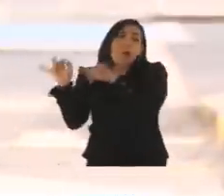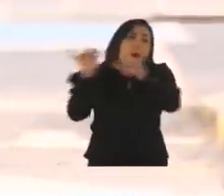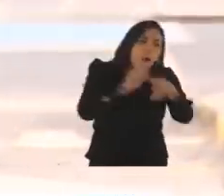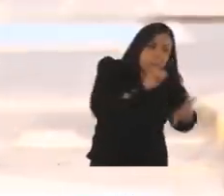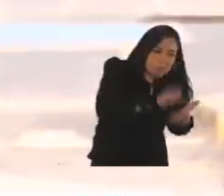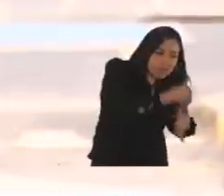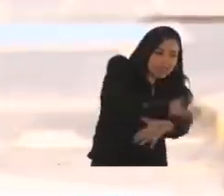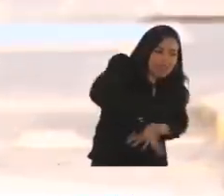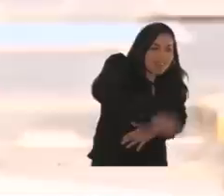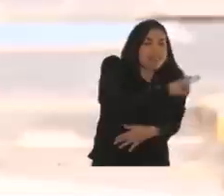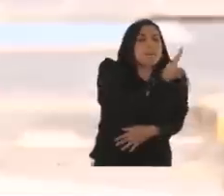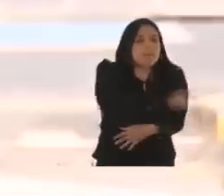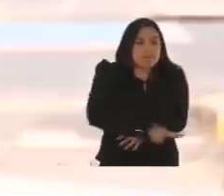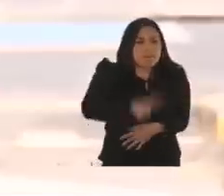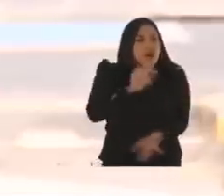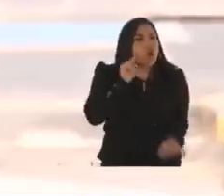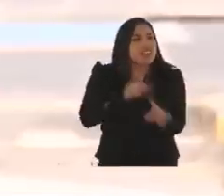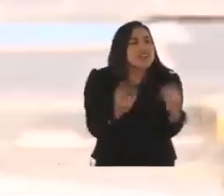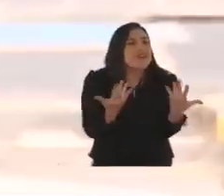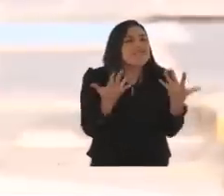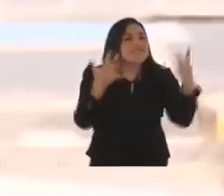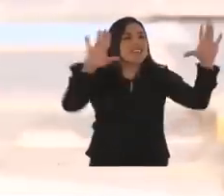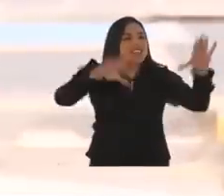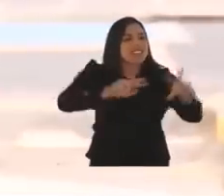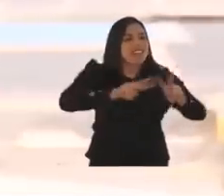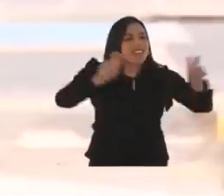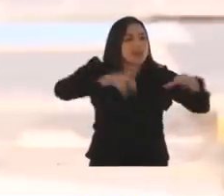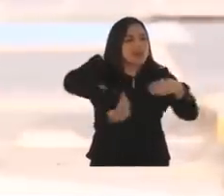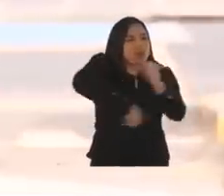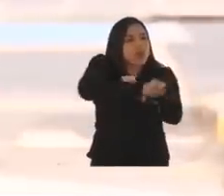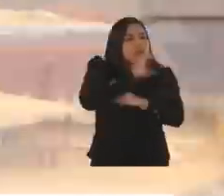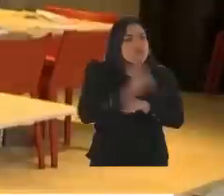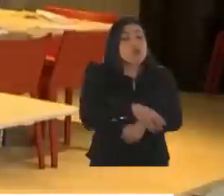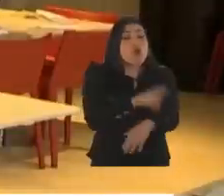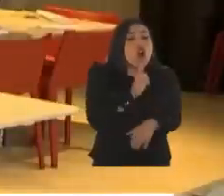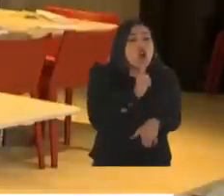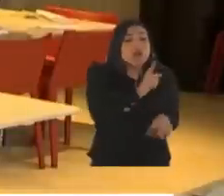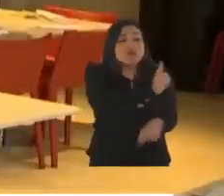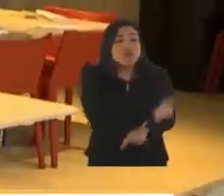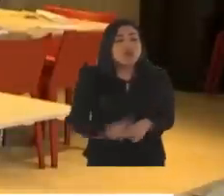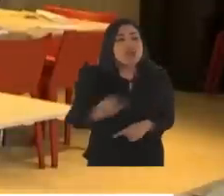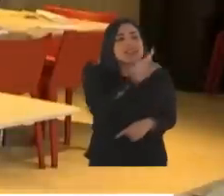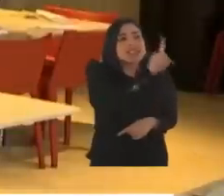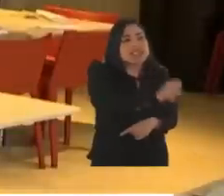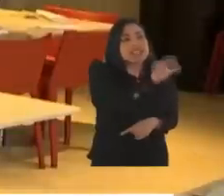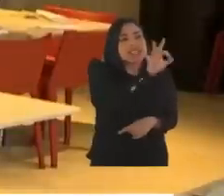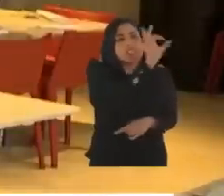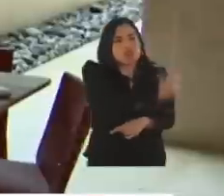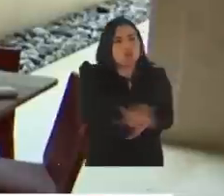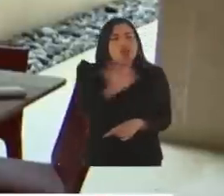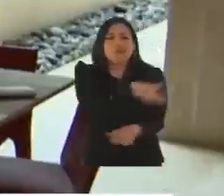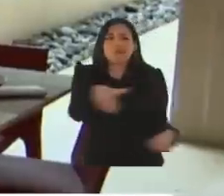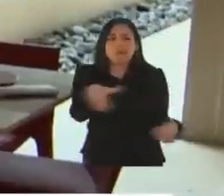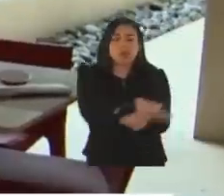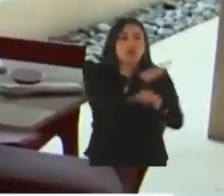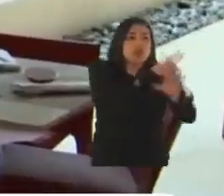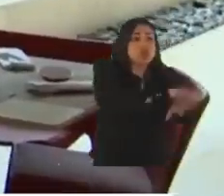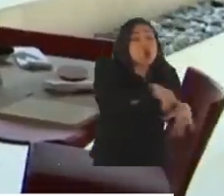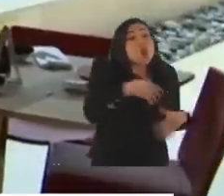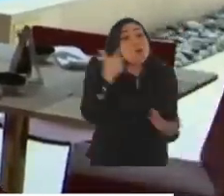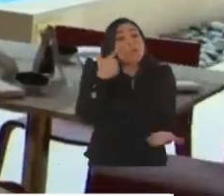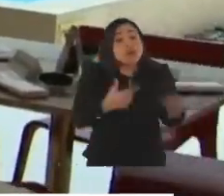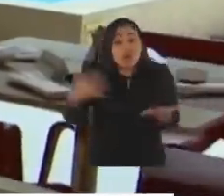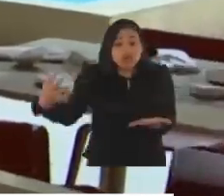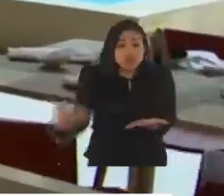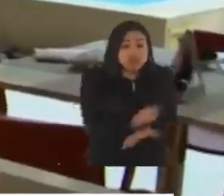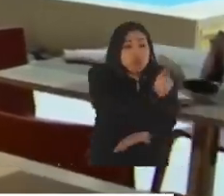internacionales al Valle del Cauca con esta fiesta deportiva. La ocupación hotelera está en el 63% y se recauda hasta